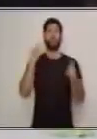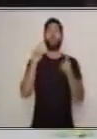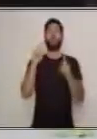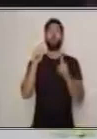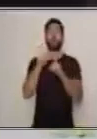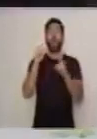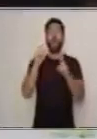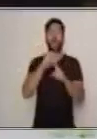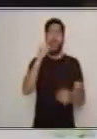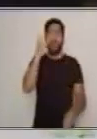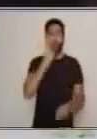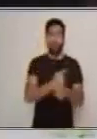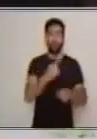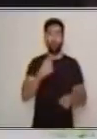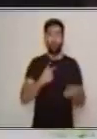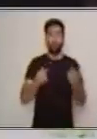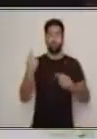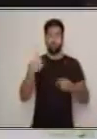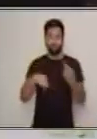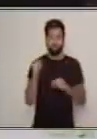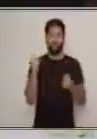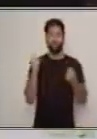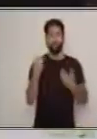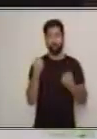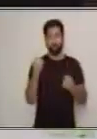para tener un mensaje coherente.